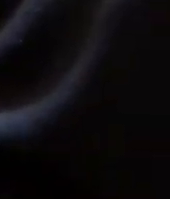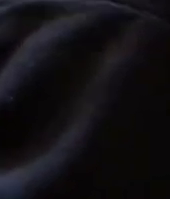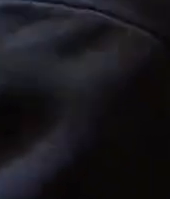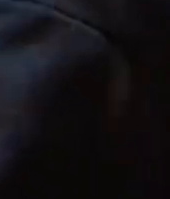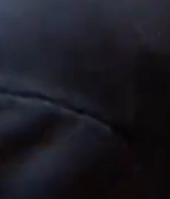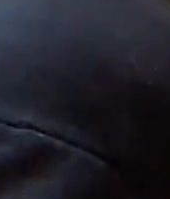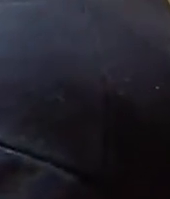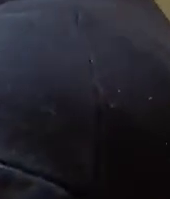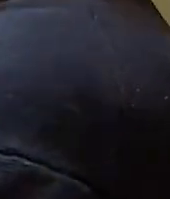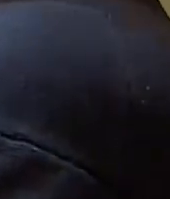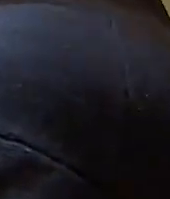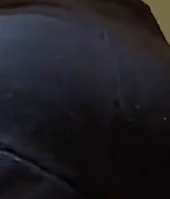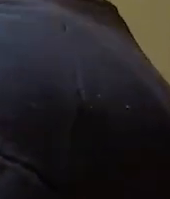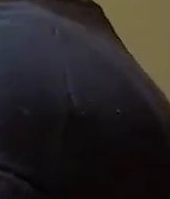ternura el tiempo